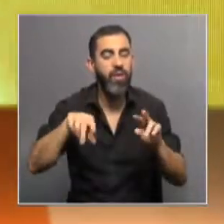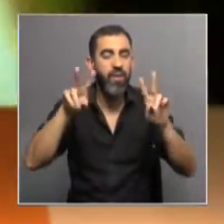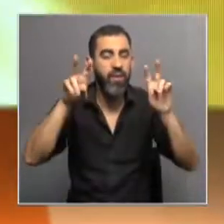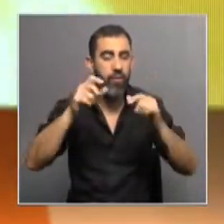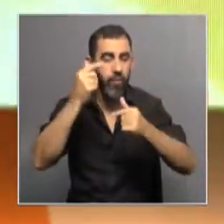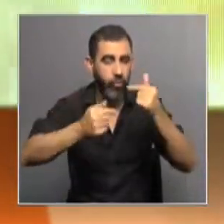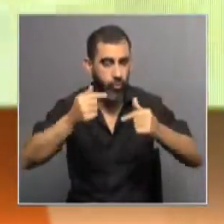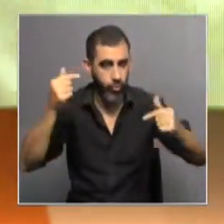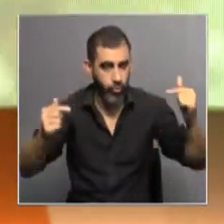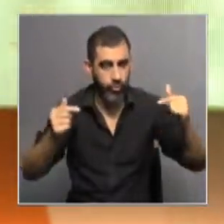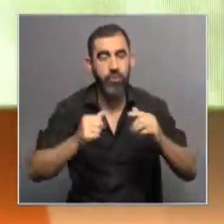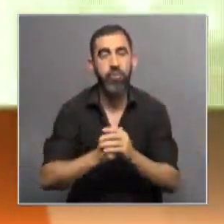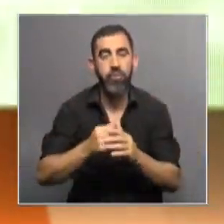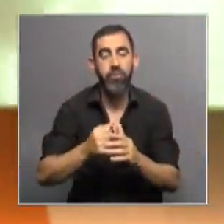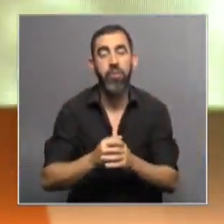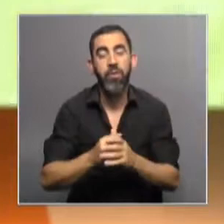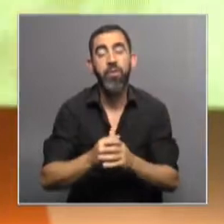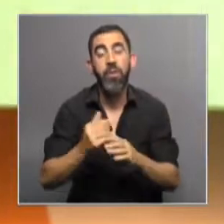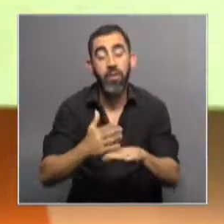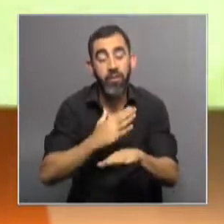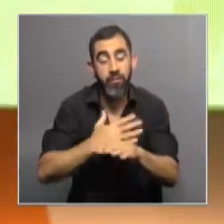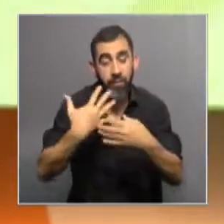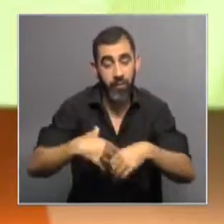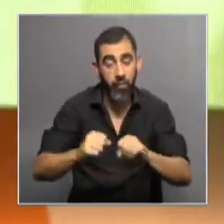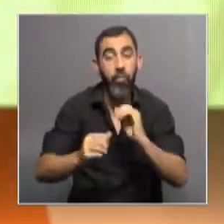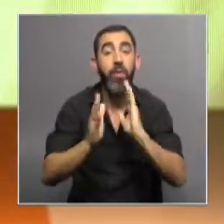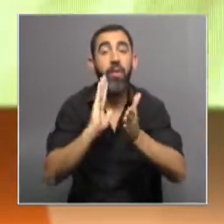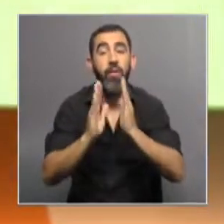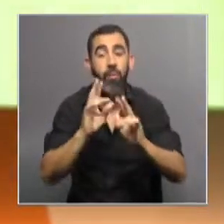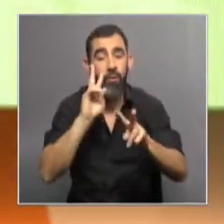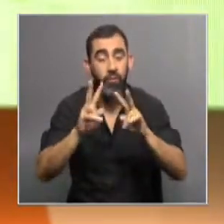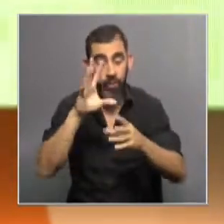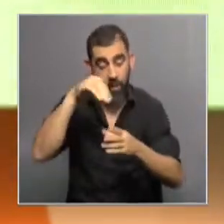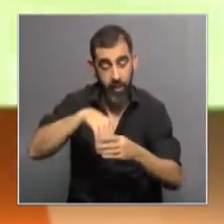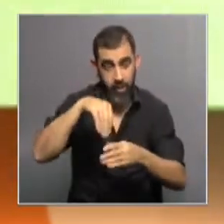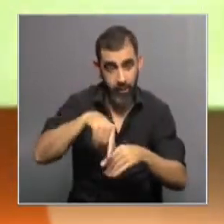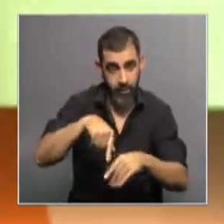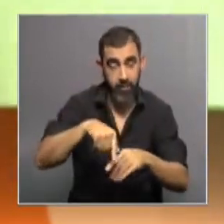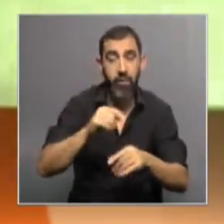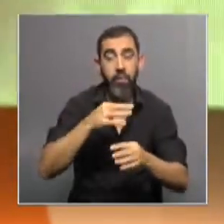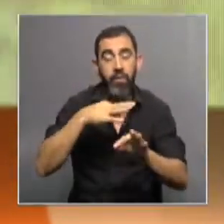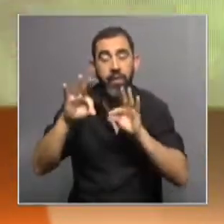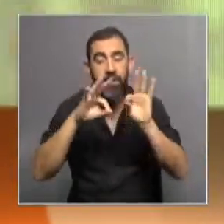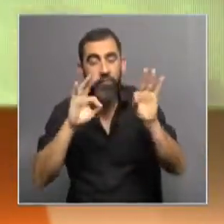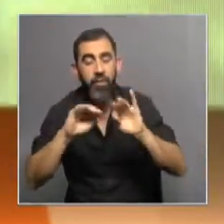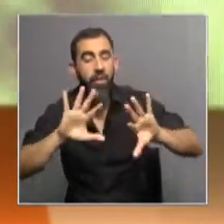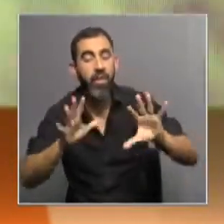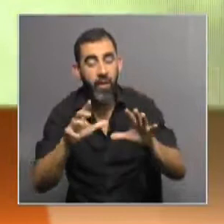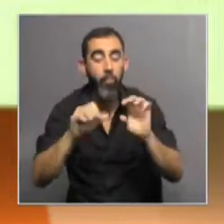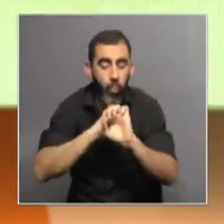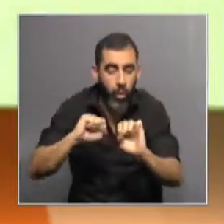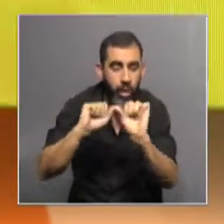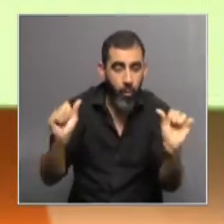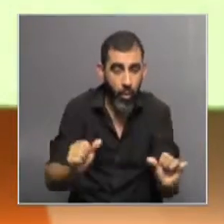herramientas, test, diagnósticos y tratamientos desde una mirada local, describiendo qué está a nuestro